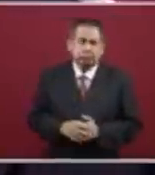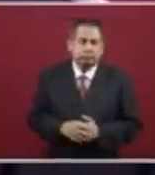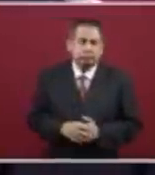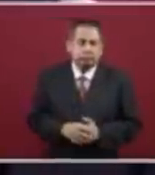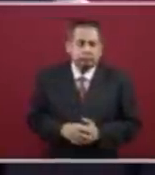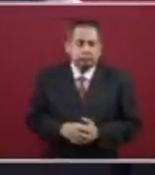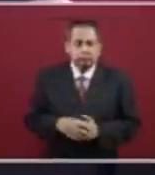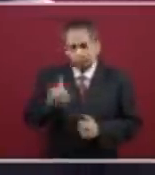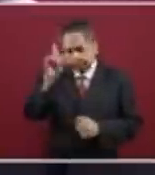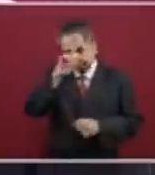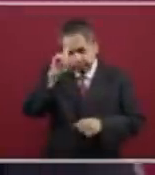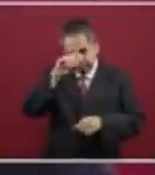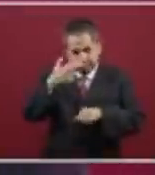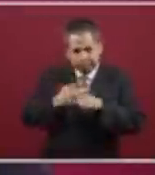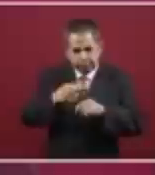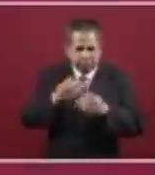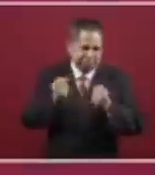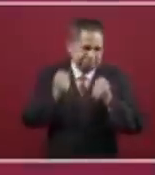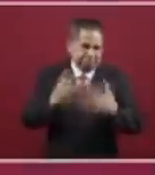asesores,